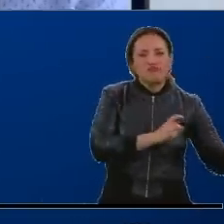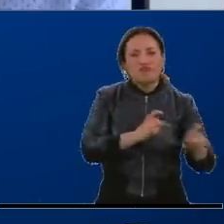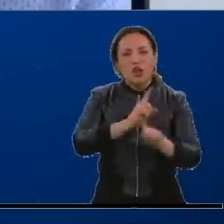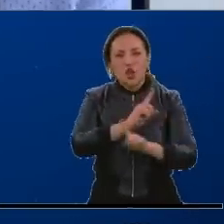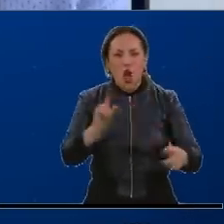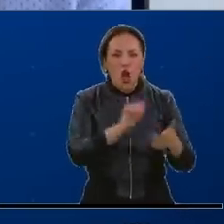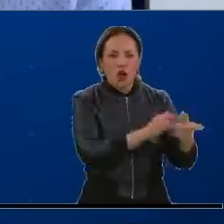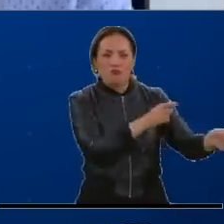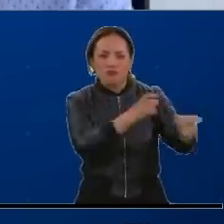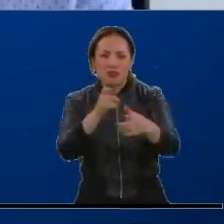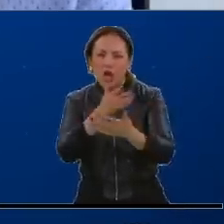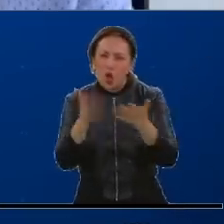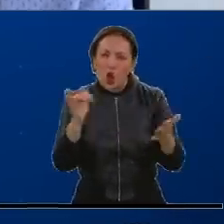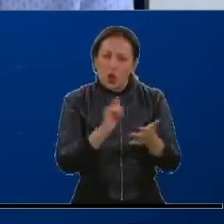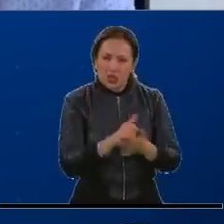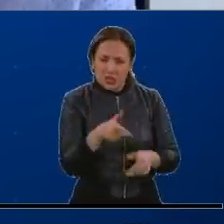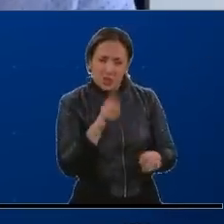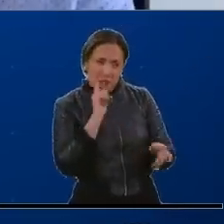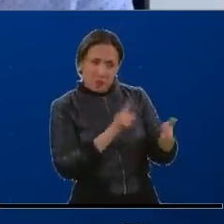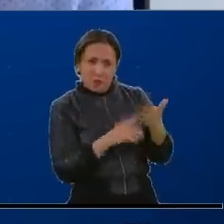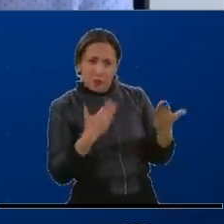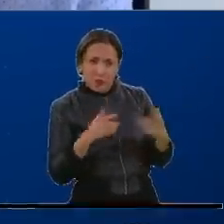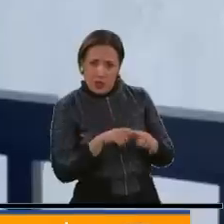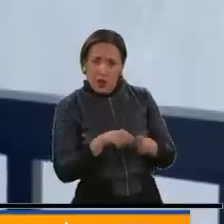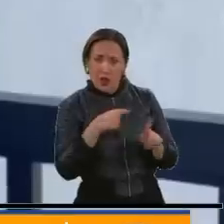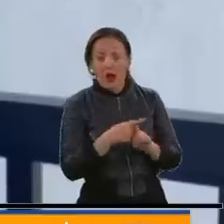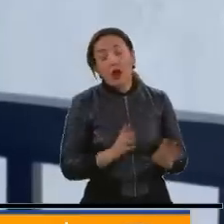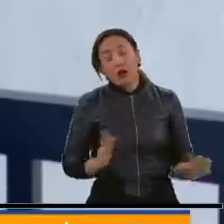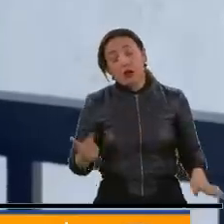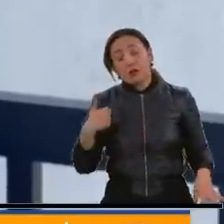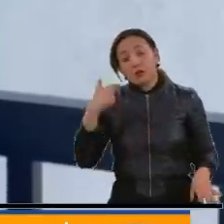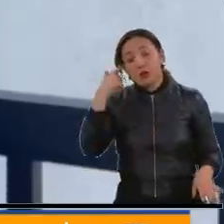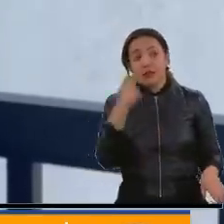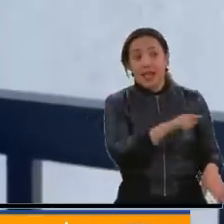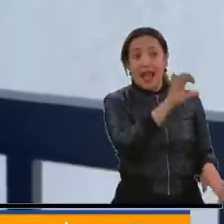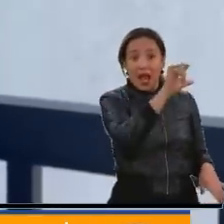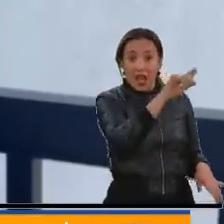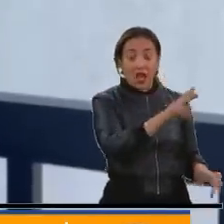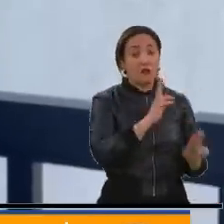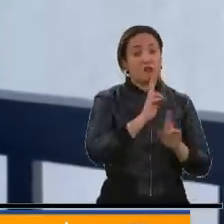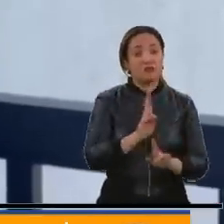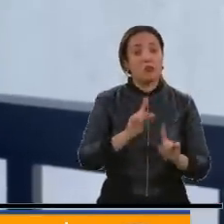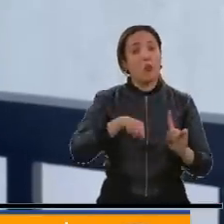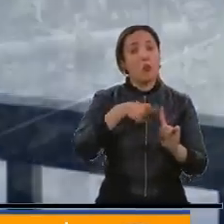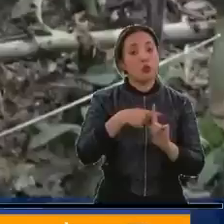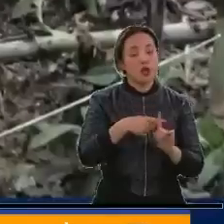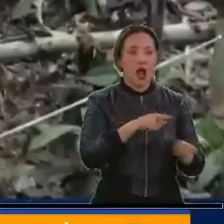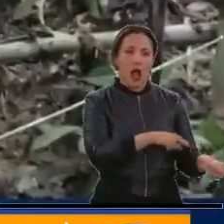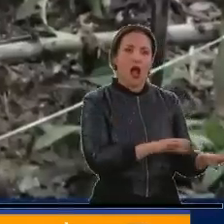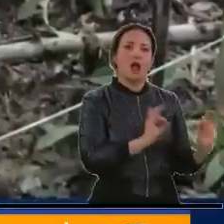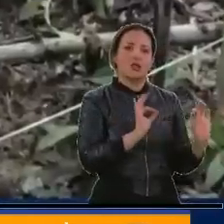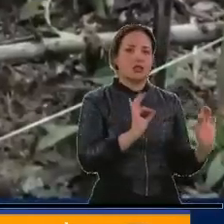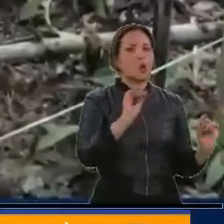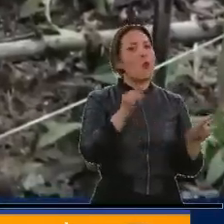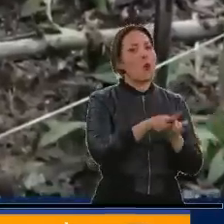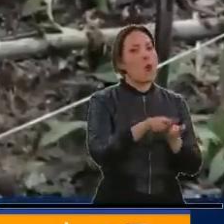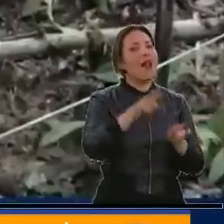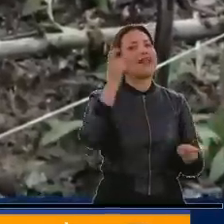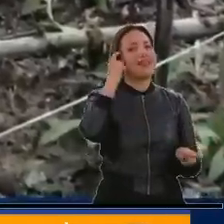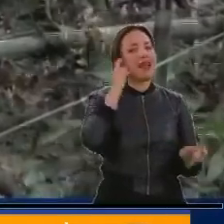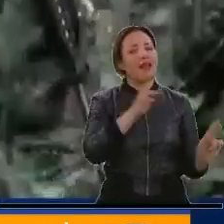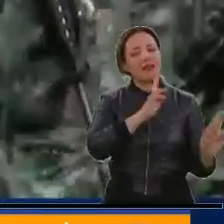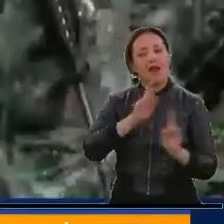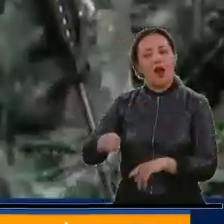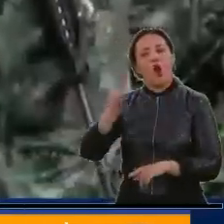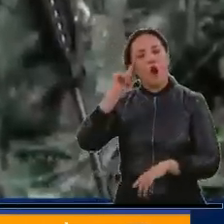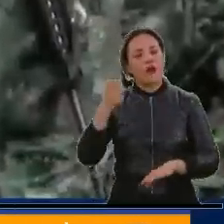señal? Sería una cosa inteligente de parte del ELN responderle al gobierno nacional